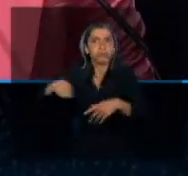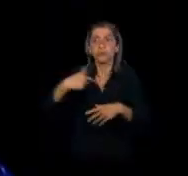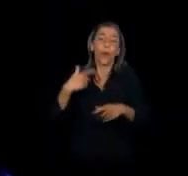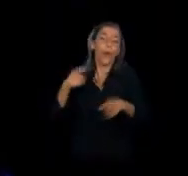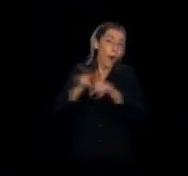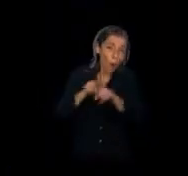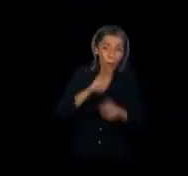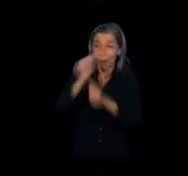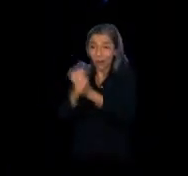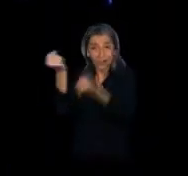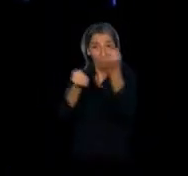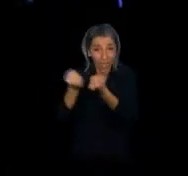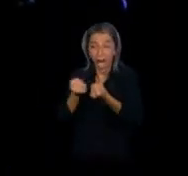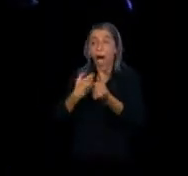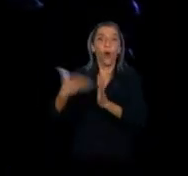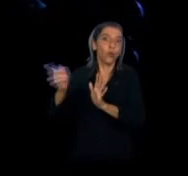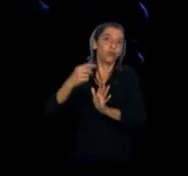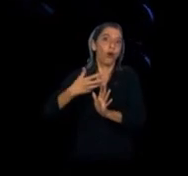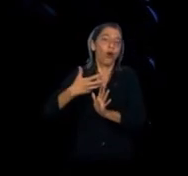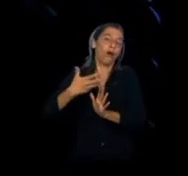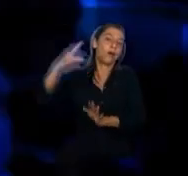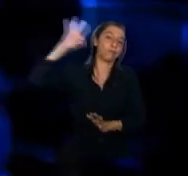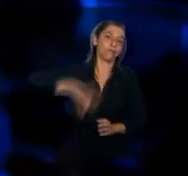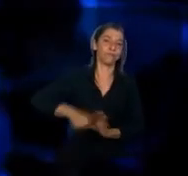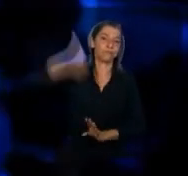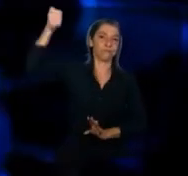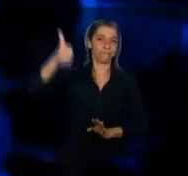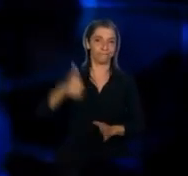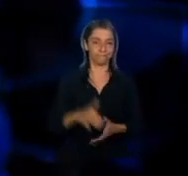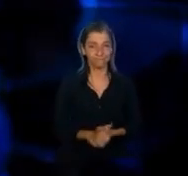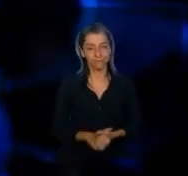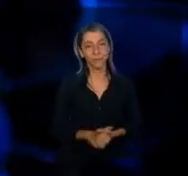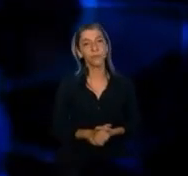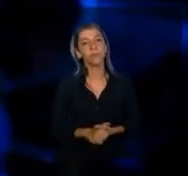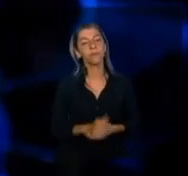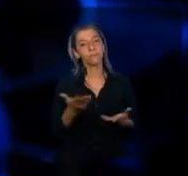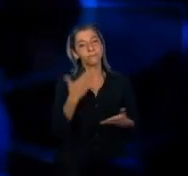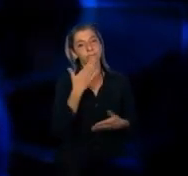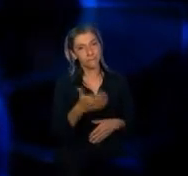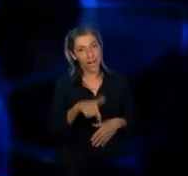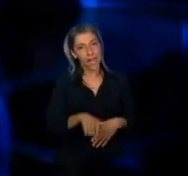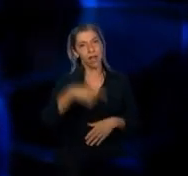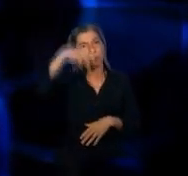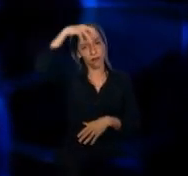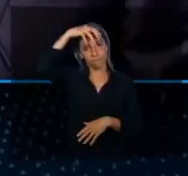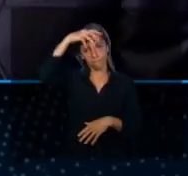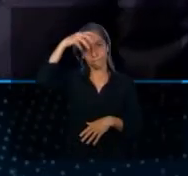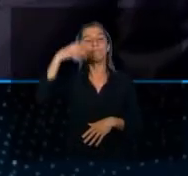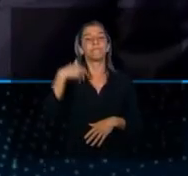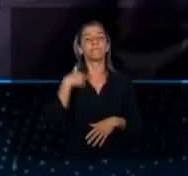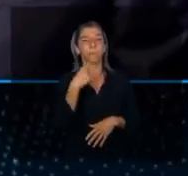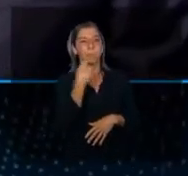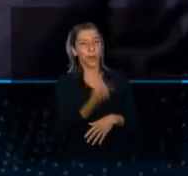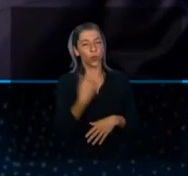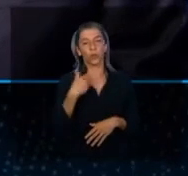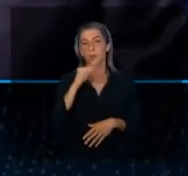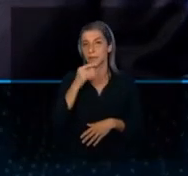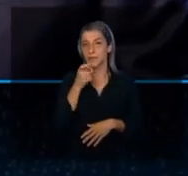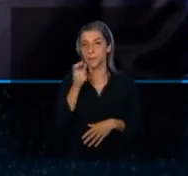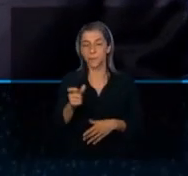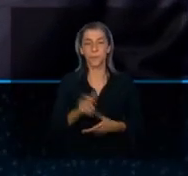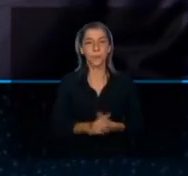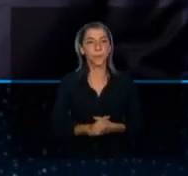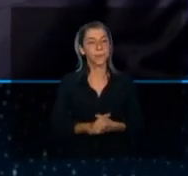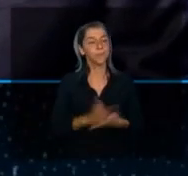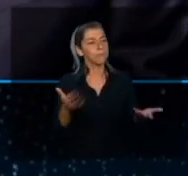automotrices Gracias candidata ahora es el turno en que pregunte Patricia bulrich y responda Sergio ma los bolsos de López